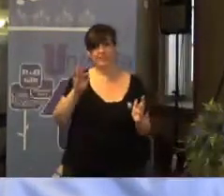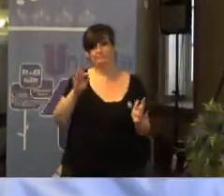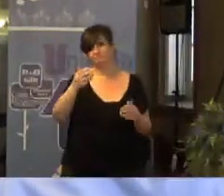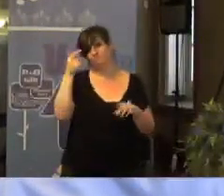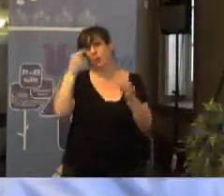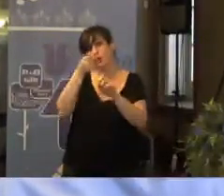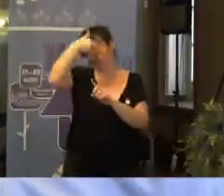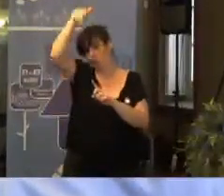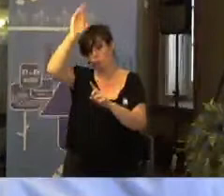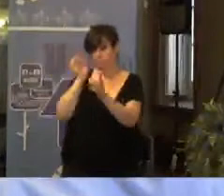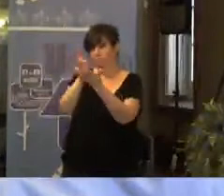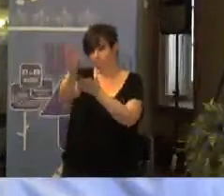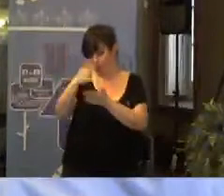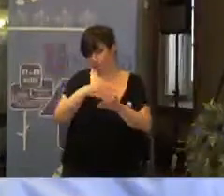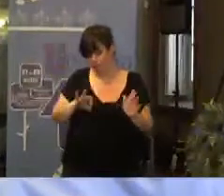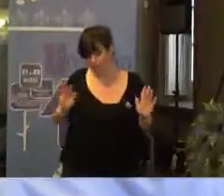a OTAN.